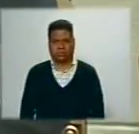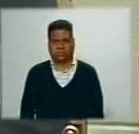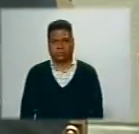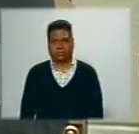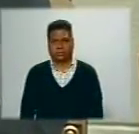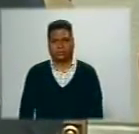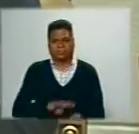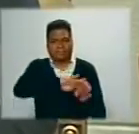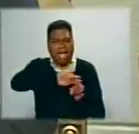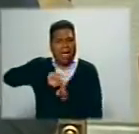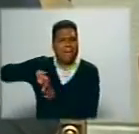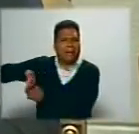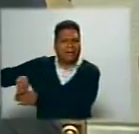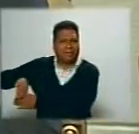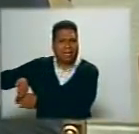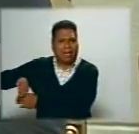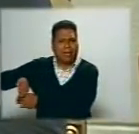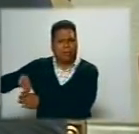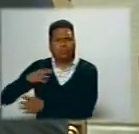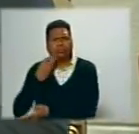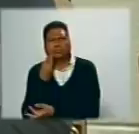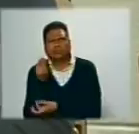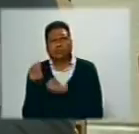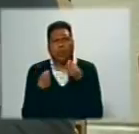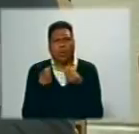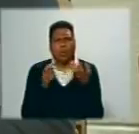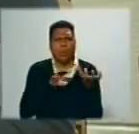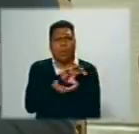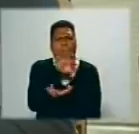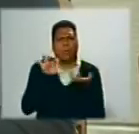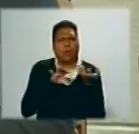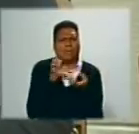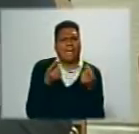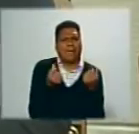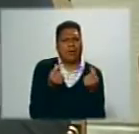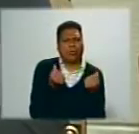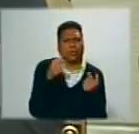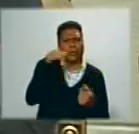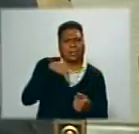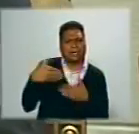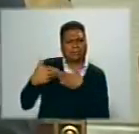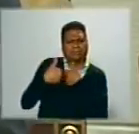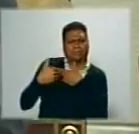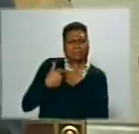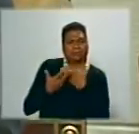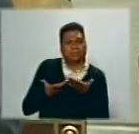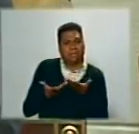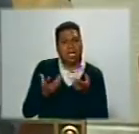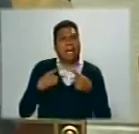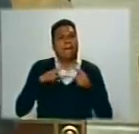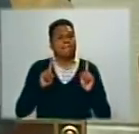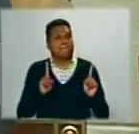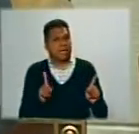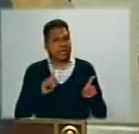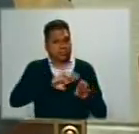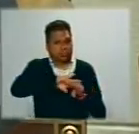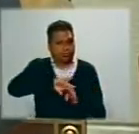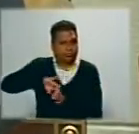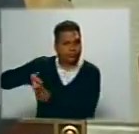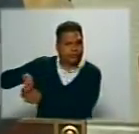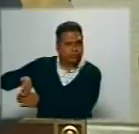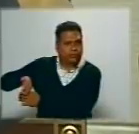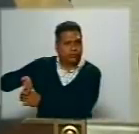dejamos de lado la condición de guerra económica. Pero cuando dejamos de lado